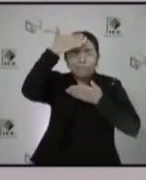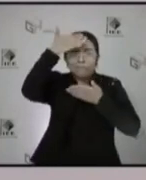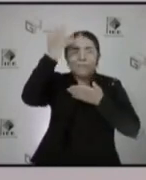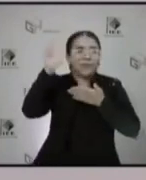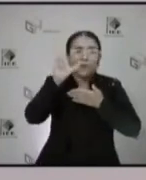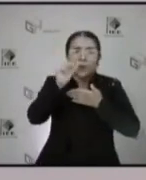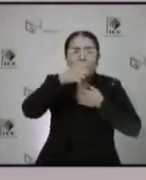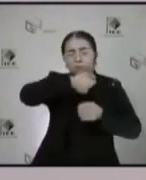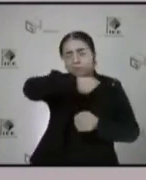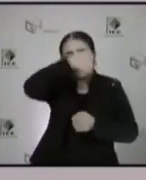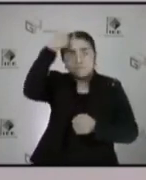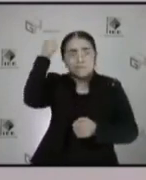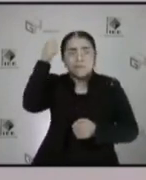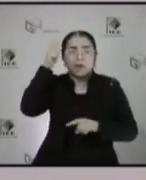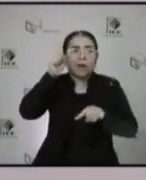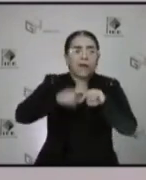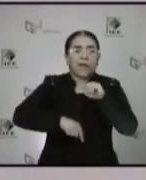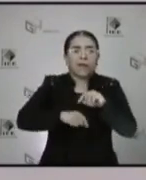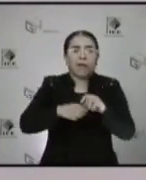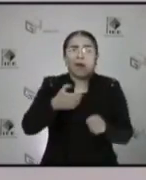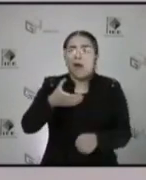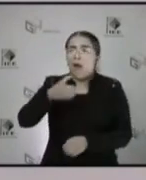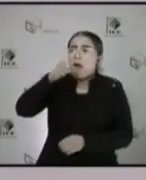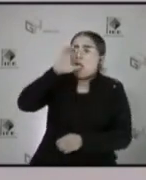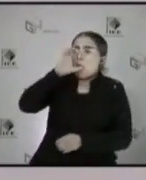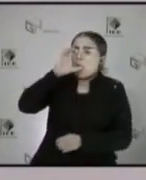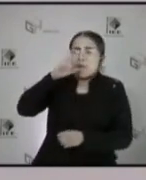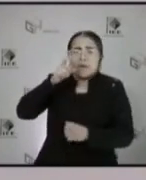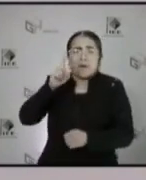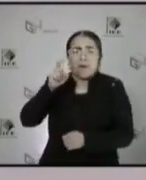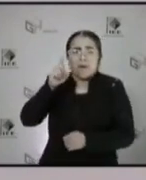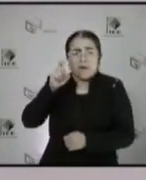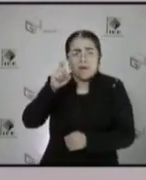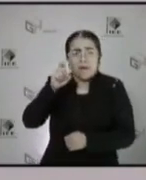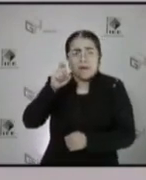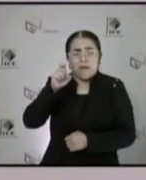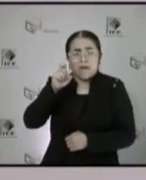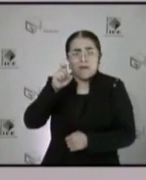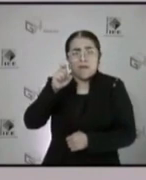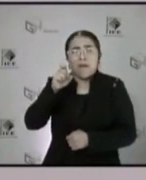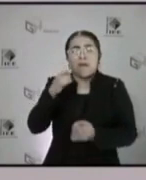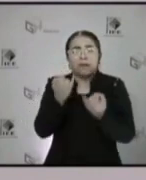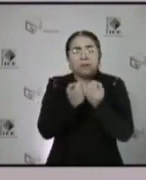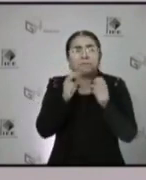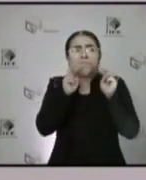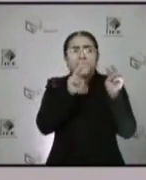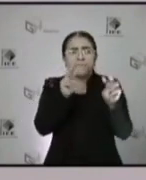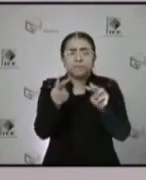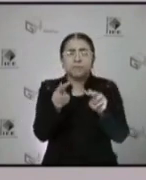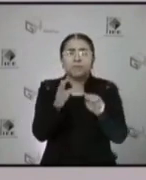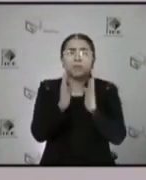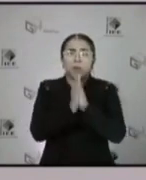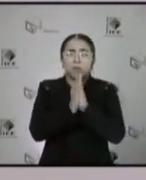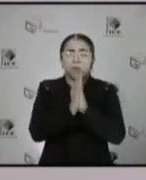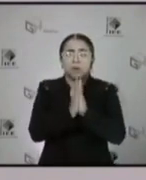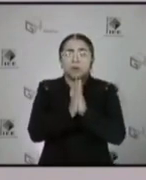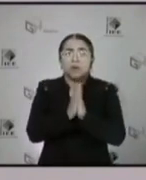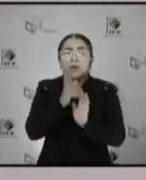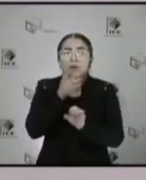sin desprecio a los vasos de agua, sin cálculos ni miramientos, la y los convoco ahora